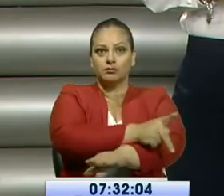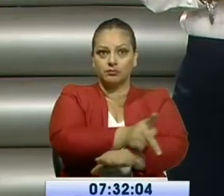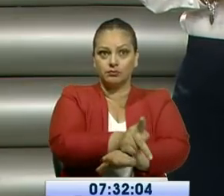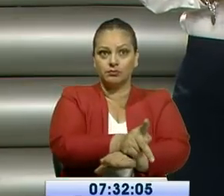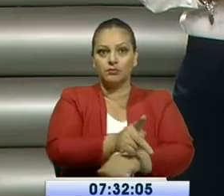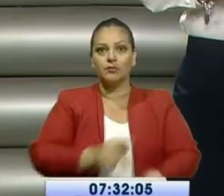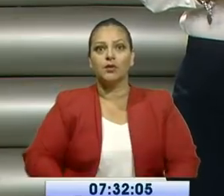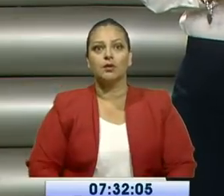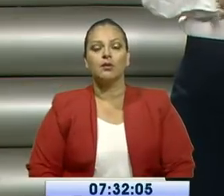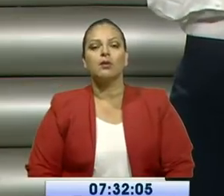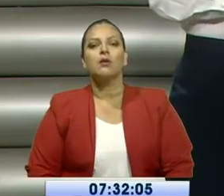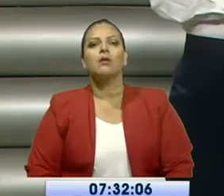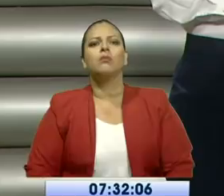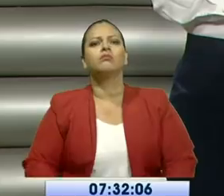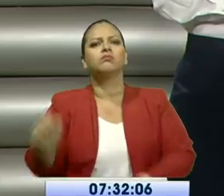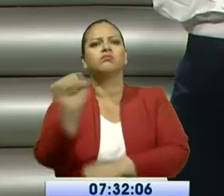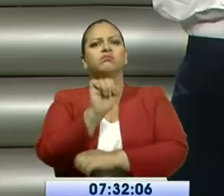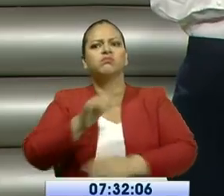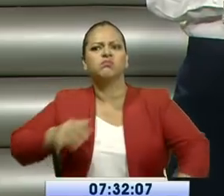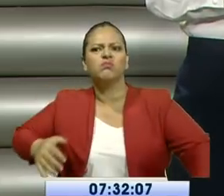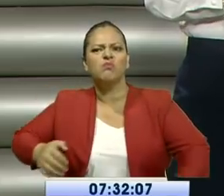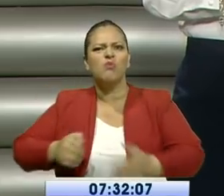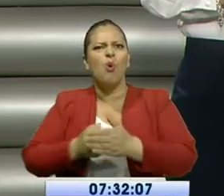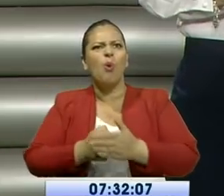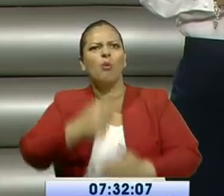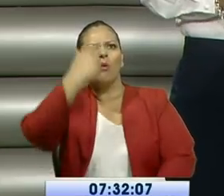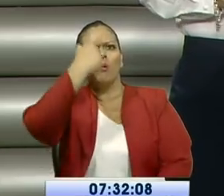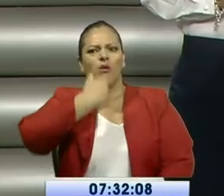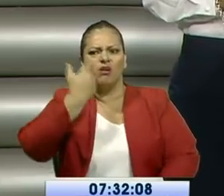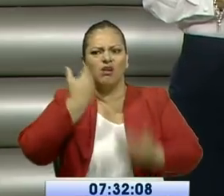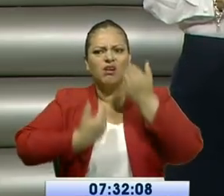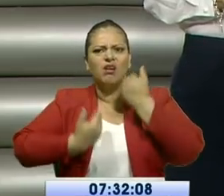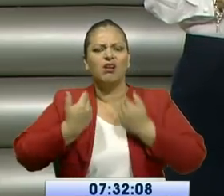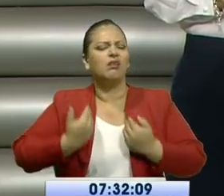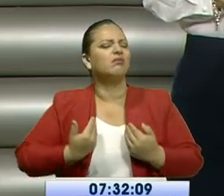persona resultó herida. Tenemos los detalles, presten mucha atención.